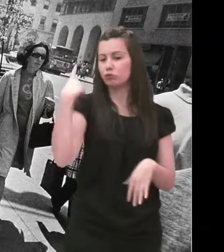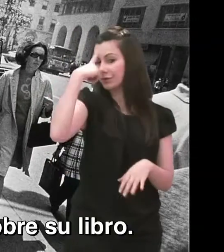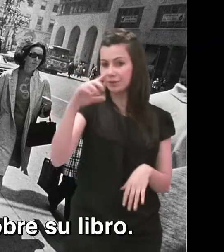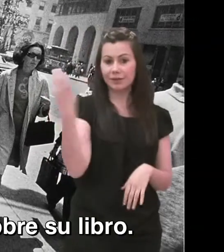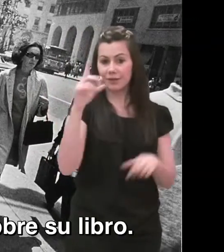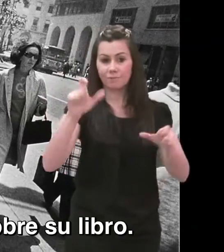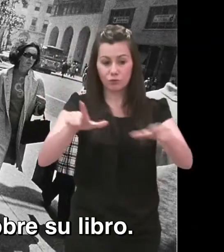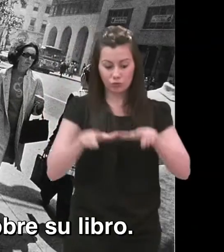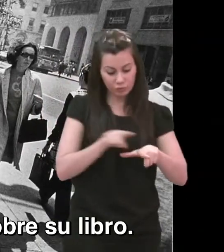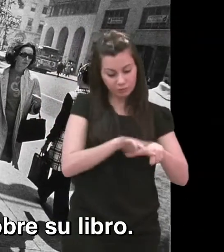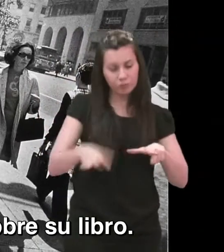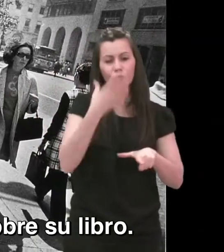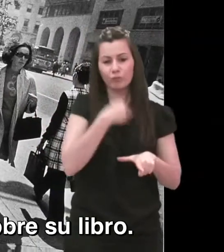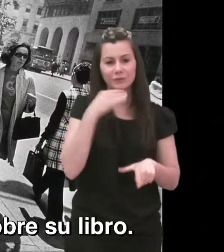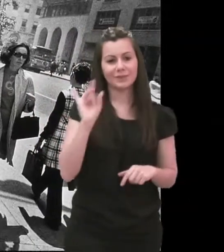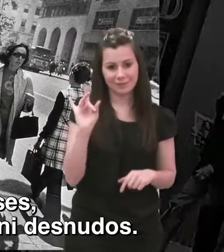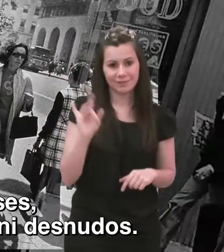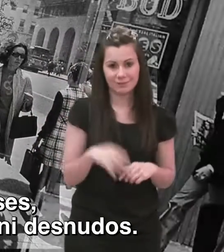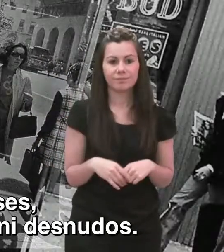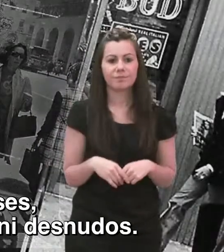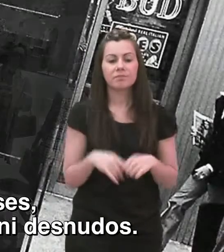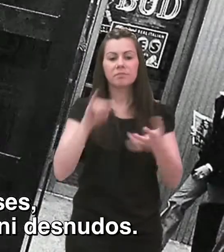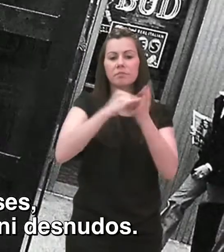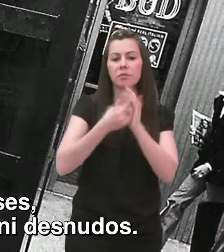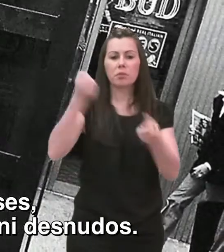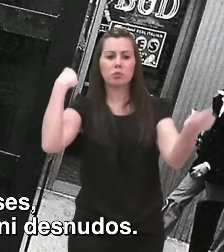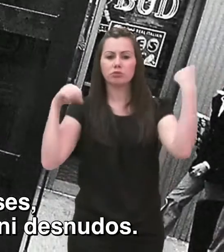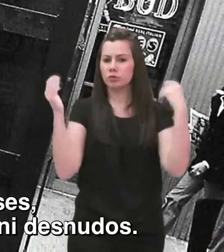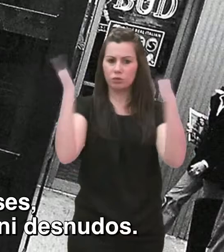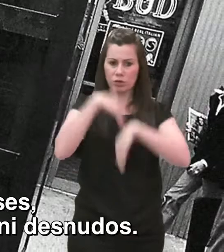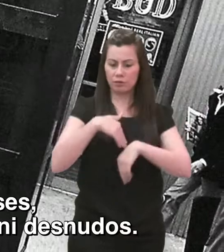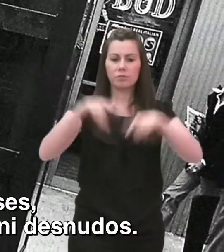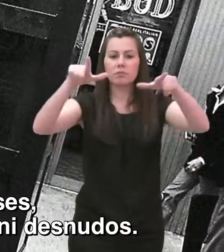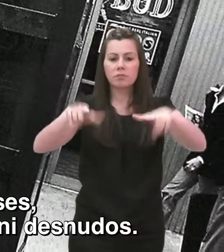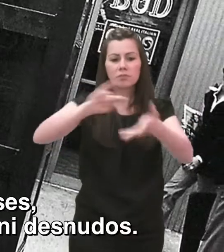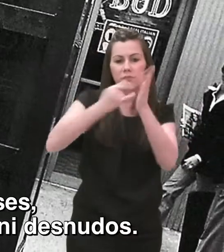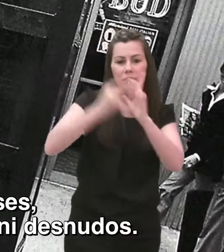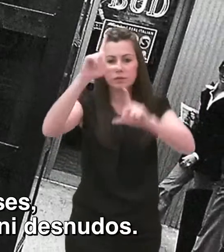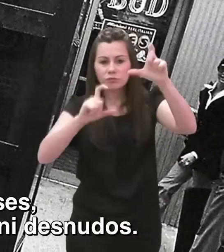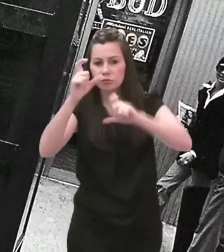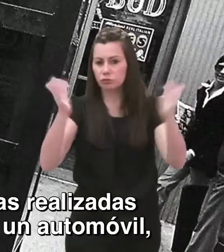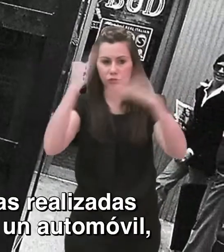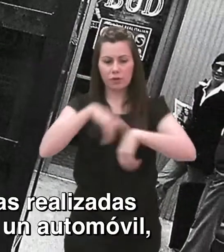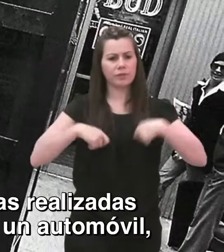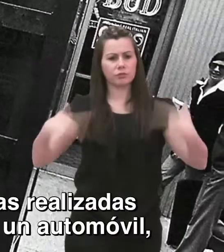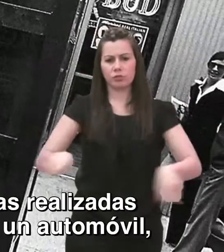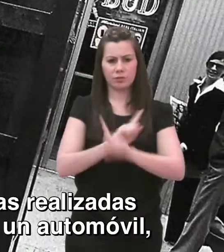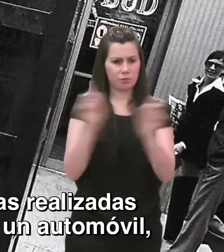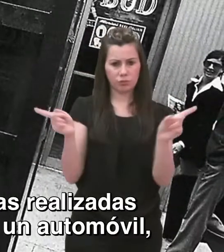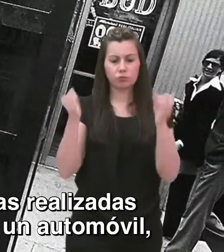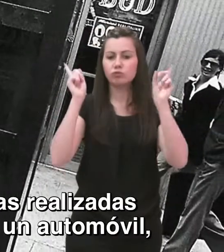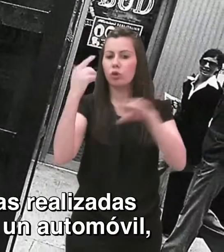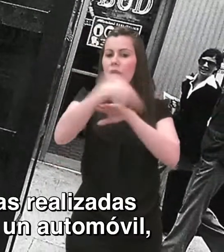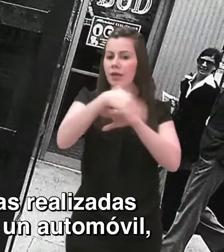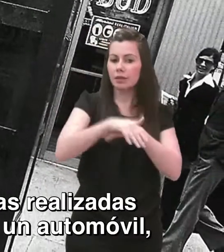fotografías, decía Winogrand sobre su libro. No hay poses, ni fotos de estudio, ni desnudos. Solo